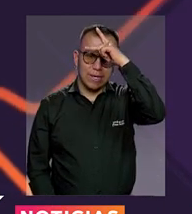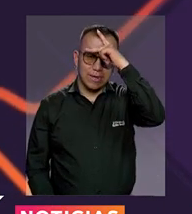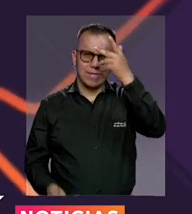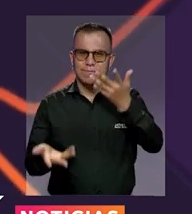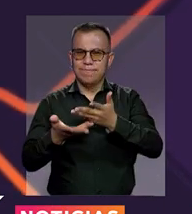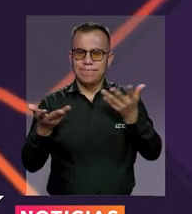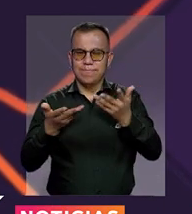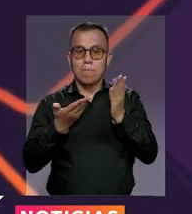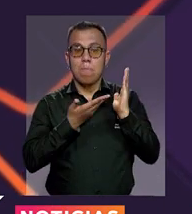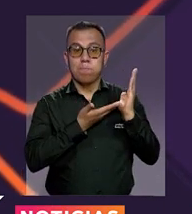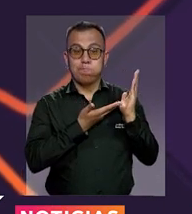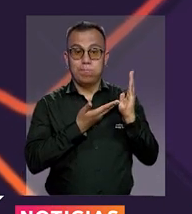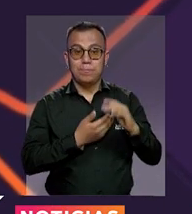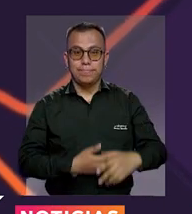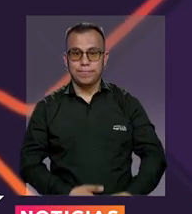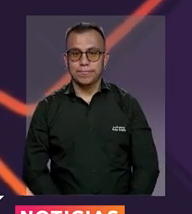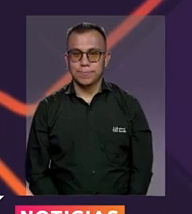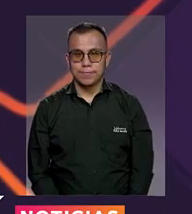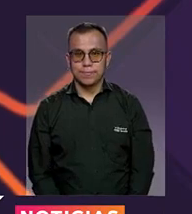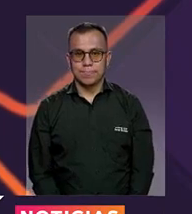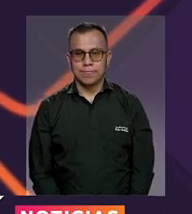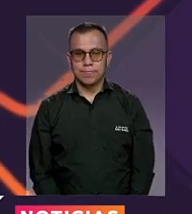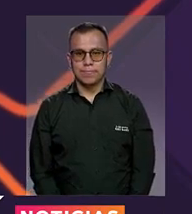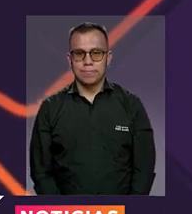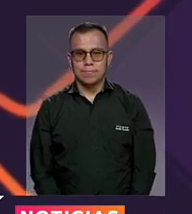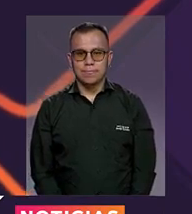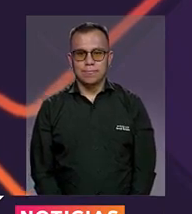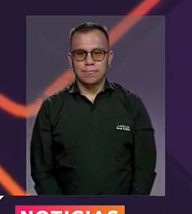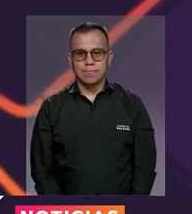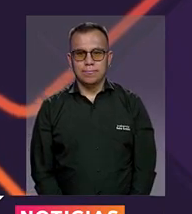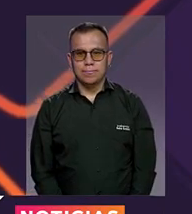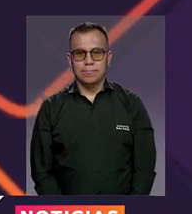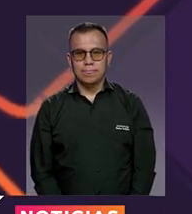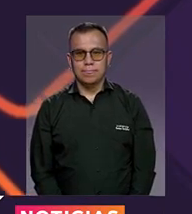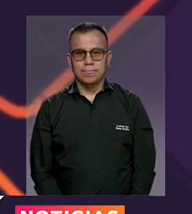los barrios Bosques de Kennedy, Ciudad Kennedy Occidental y Ciudad Kennedy Sur.